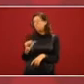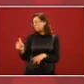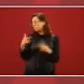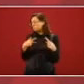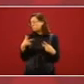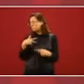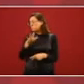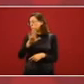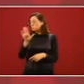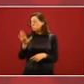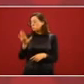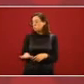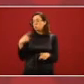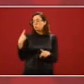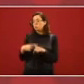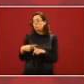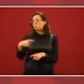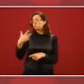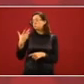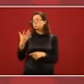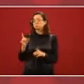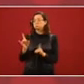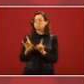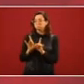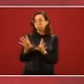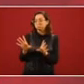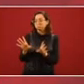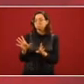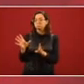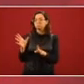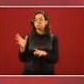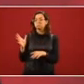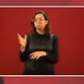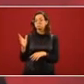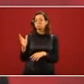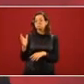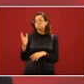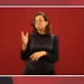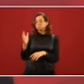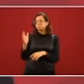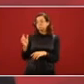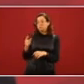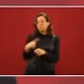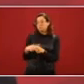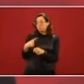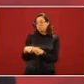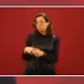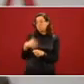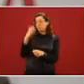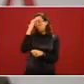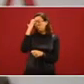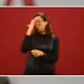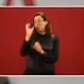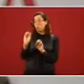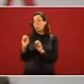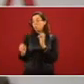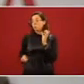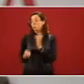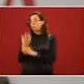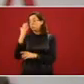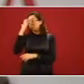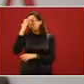persona que fallezca por cualquier causa, conocida o desconocida. Ojo con eso,